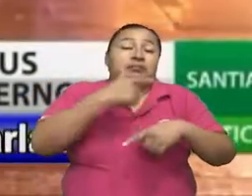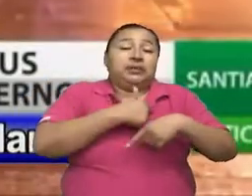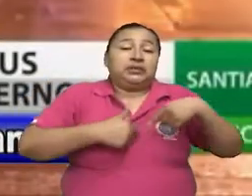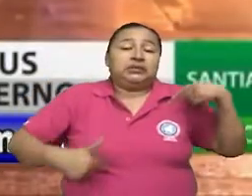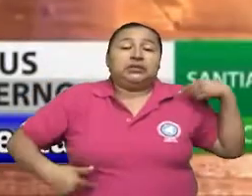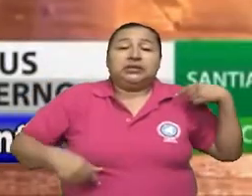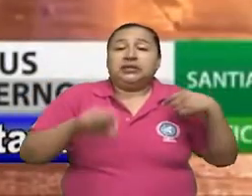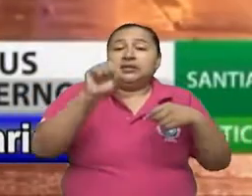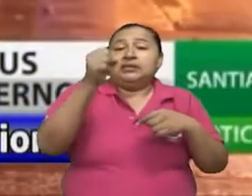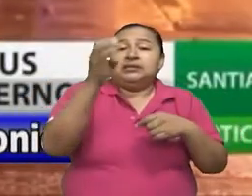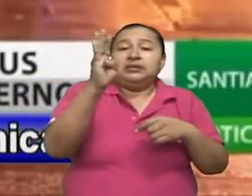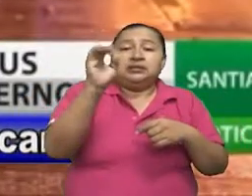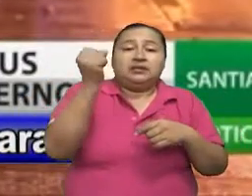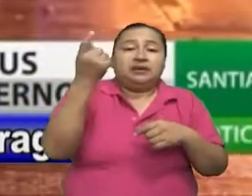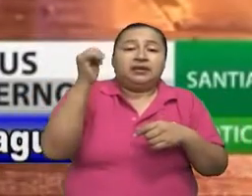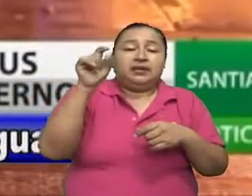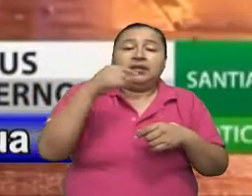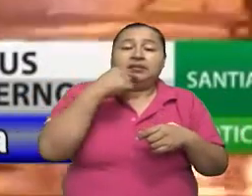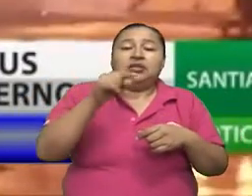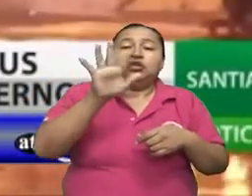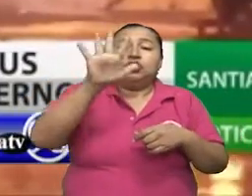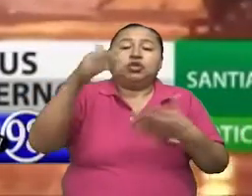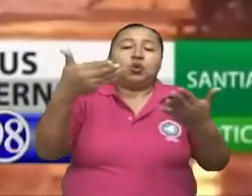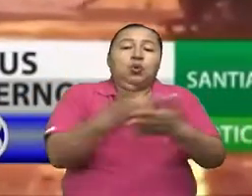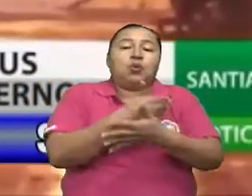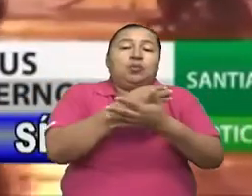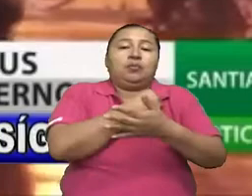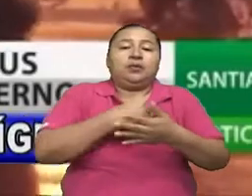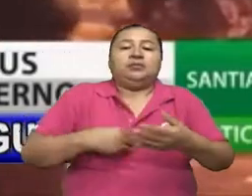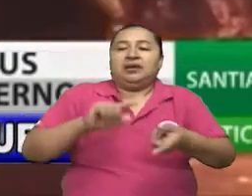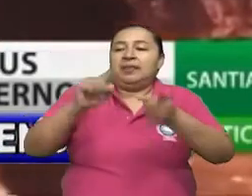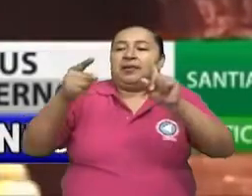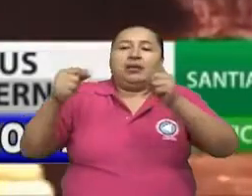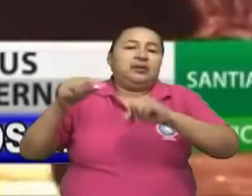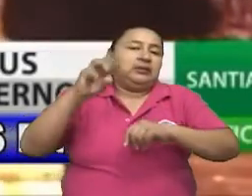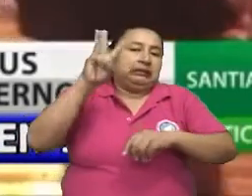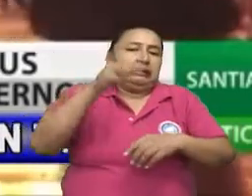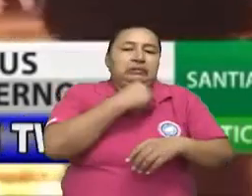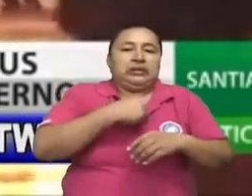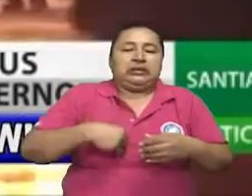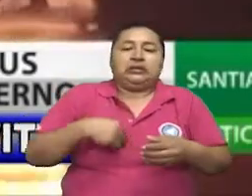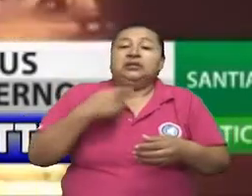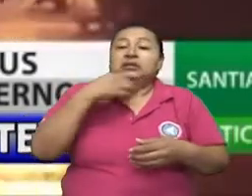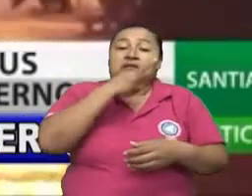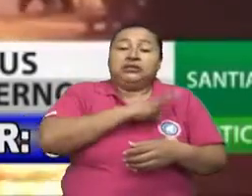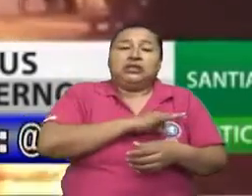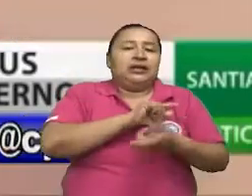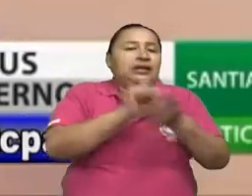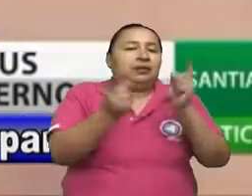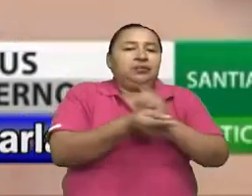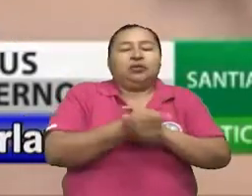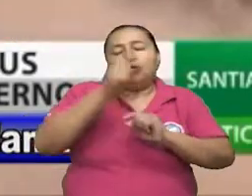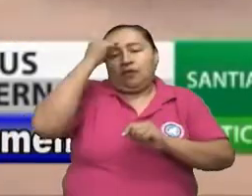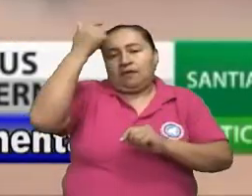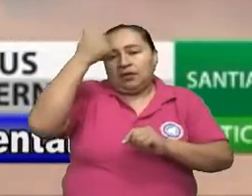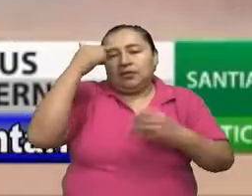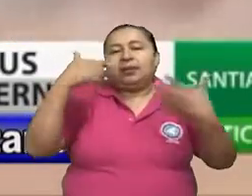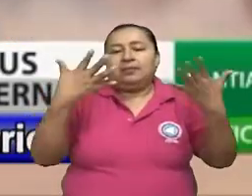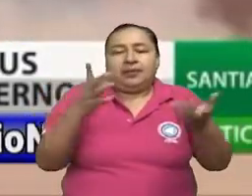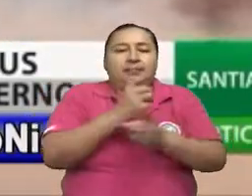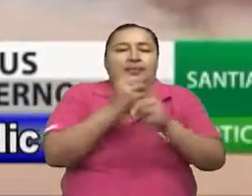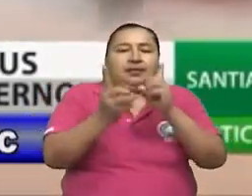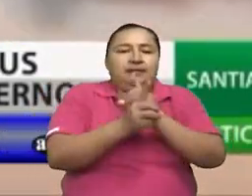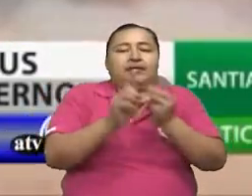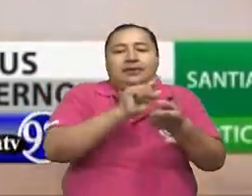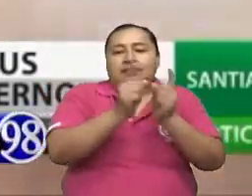Sebastián Piñera a nombrar 5 nuevos ministros y cambiar a otros 3. Chile cambió y el gobierno también tiene que cambiar